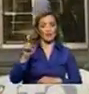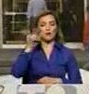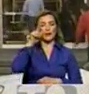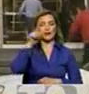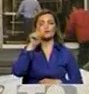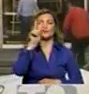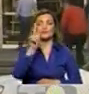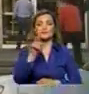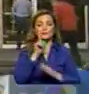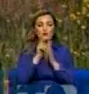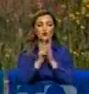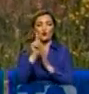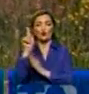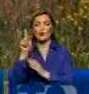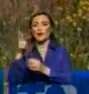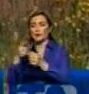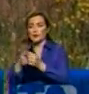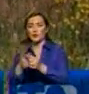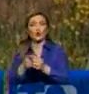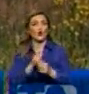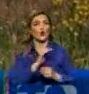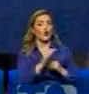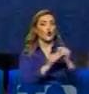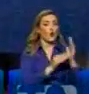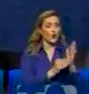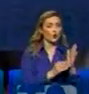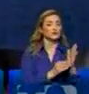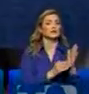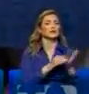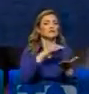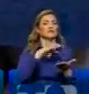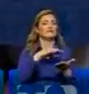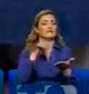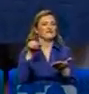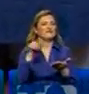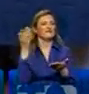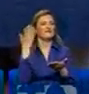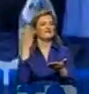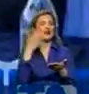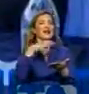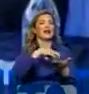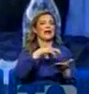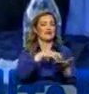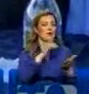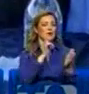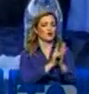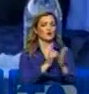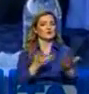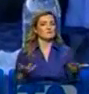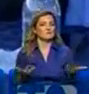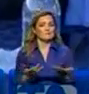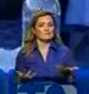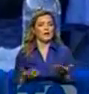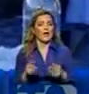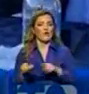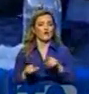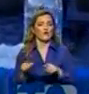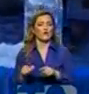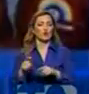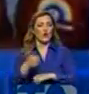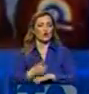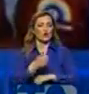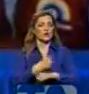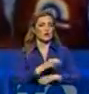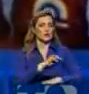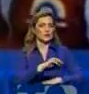una en Quito y otra en Cayambe, en contra del alcalde Guillermo Churuchumbi y otros funcionarios del municipio por cobros irregulares.